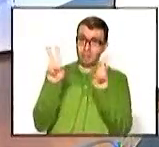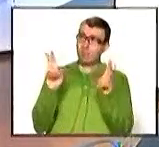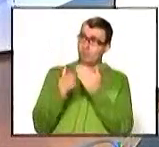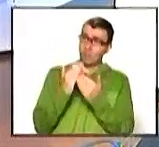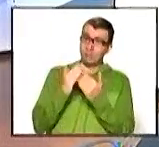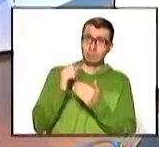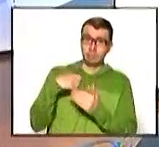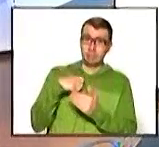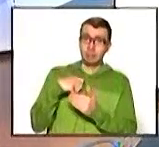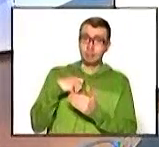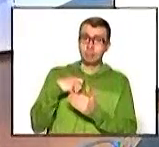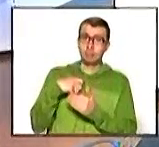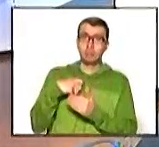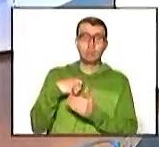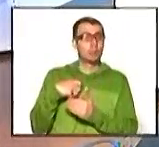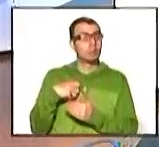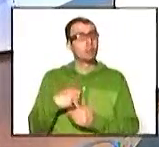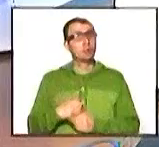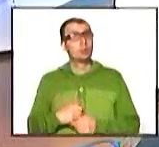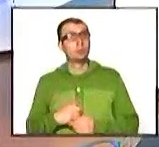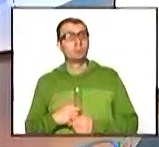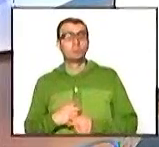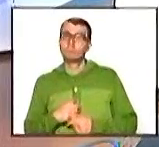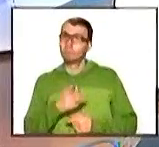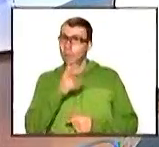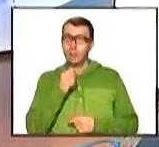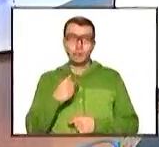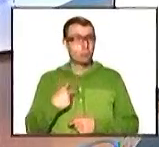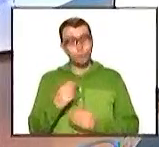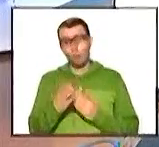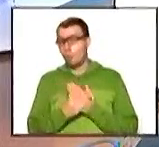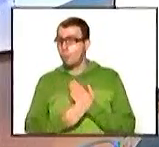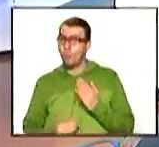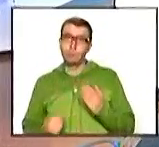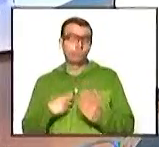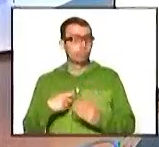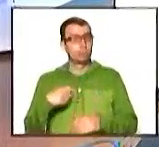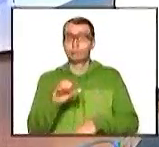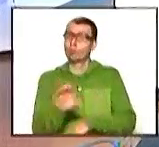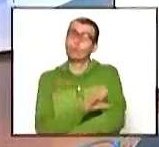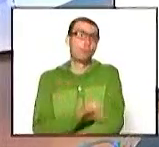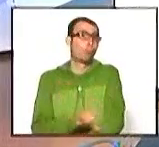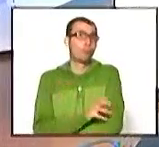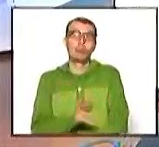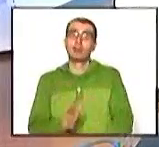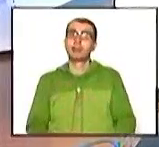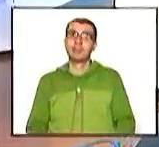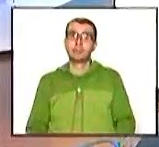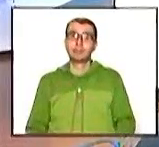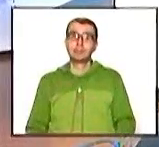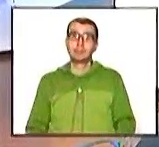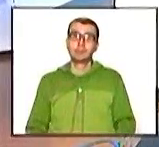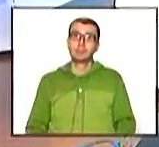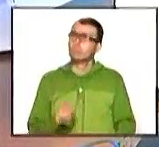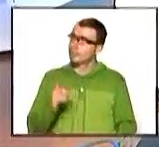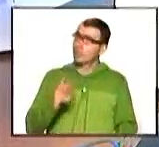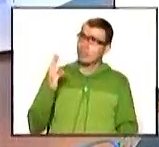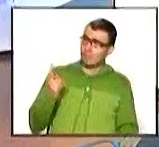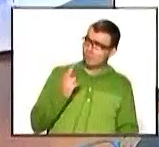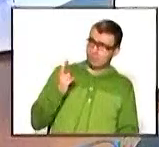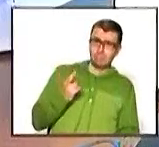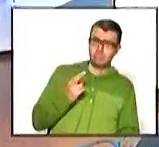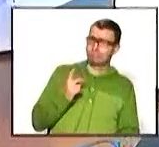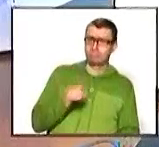Le pregunto. No, soy tan pobre que no tengo ni computador. Bueno, Pero no vuelva a repetir eso, porque usted es muy